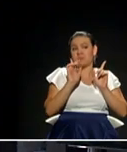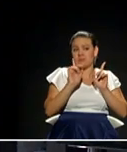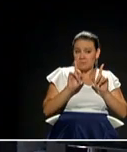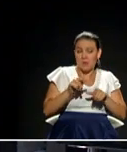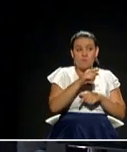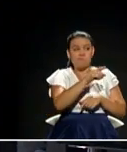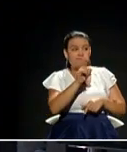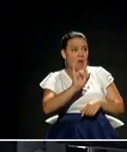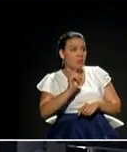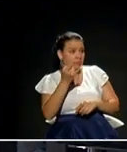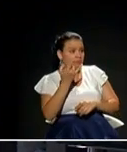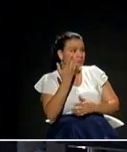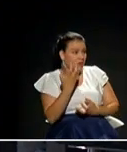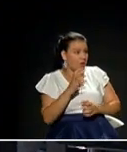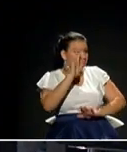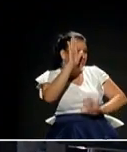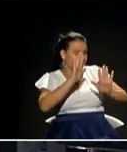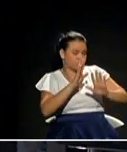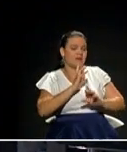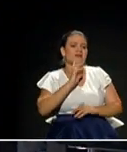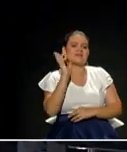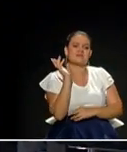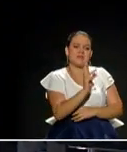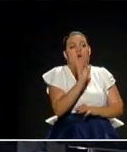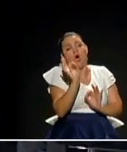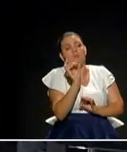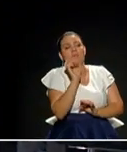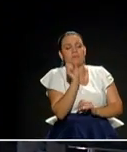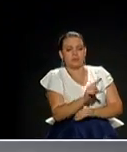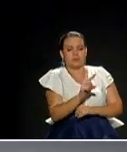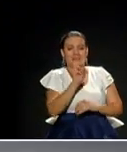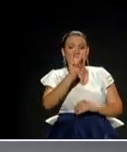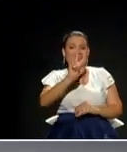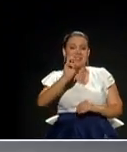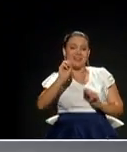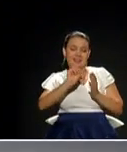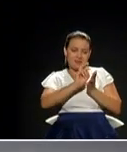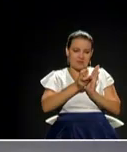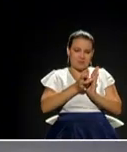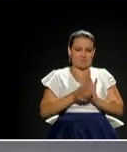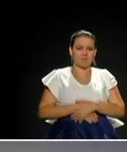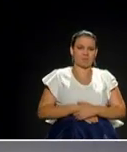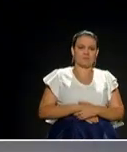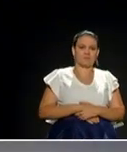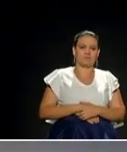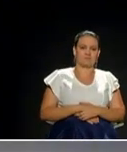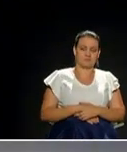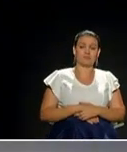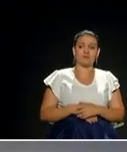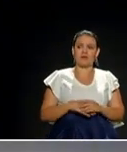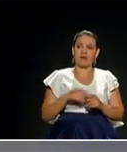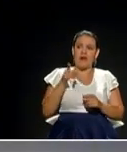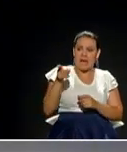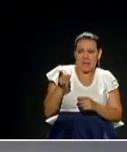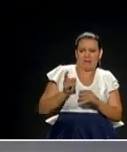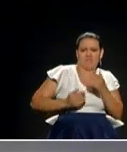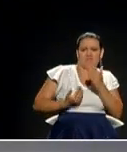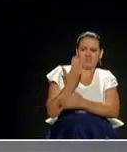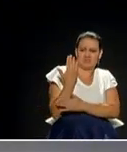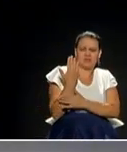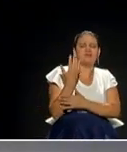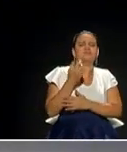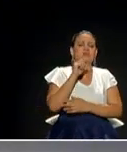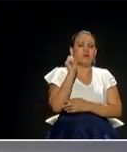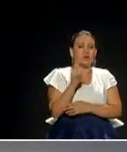voluntaria para cualquiera de los otros tres candidatos de 30 segundos ese bloque finaliza con el candidato que inició con la pregunta con un